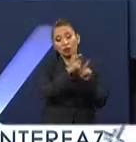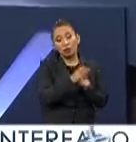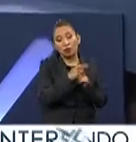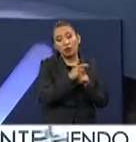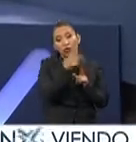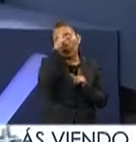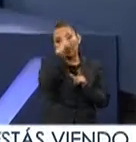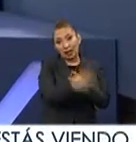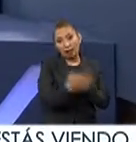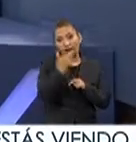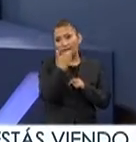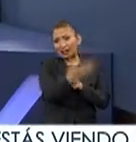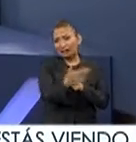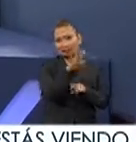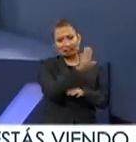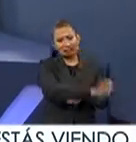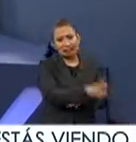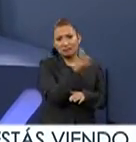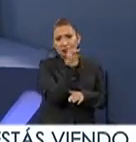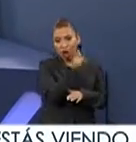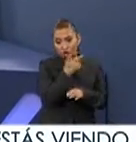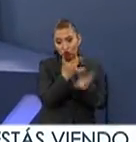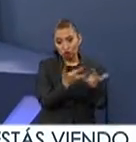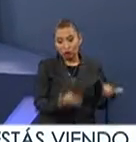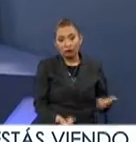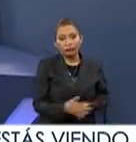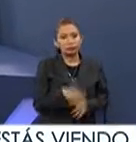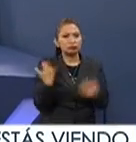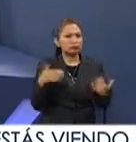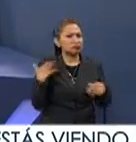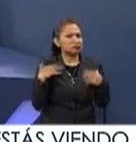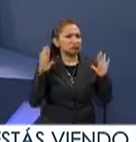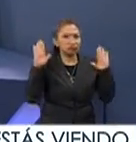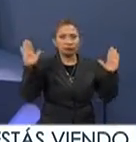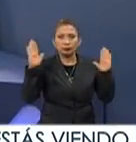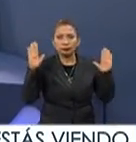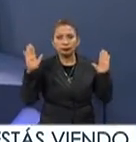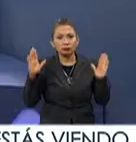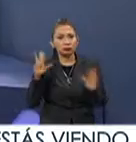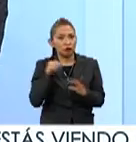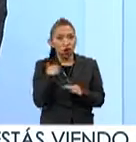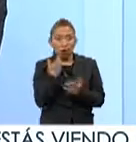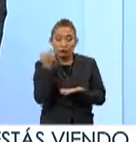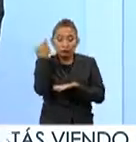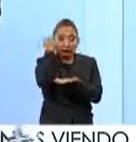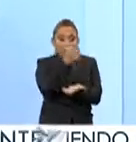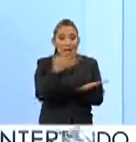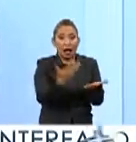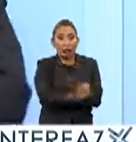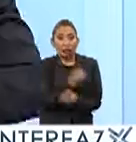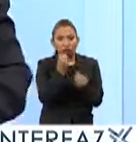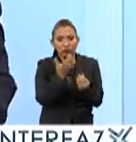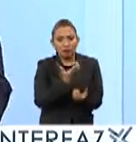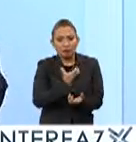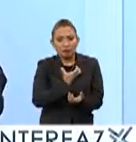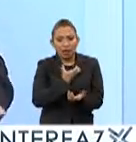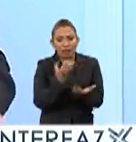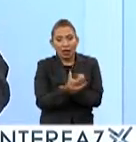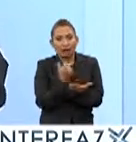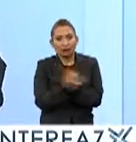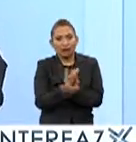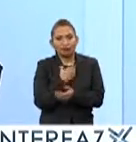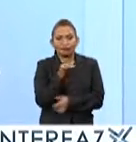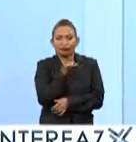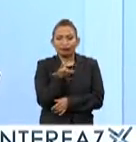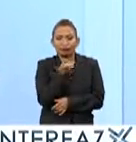mexicana que hizo un gran papel, el mejor creo que en su historia. Estupendo, no estaba en el presupuesto que ganáramos tantas medallas, se llevaron de